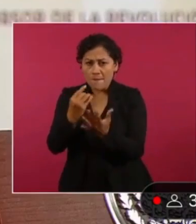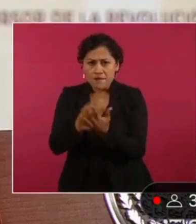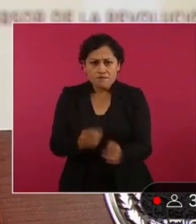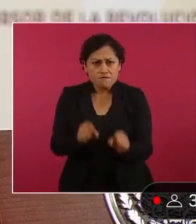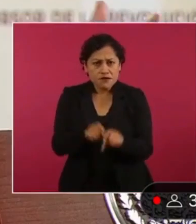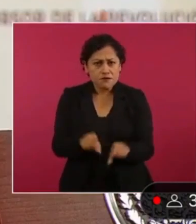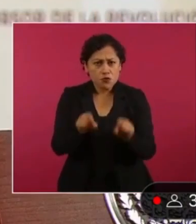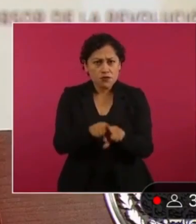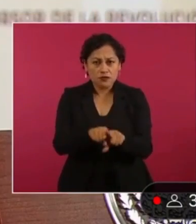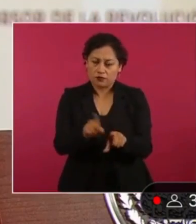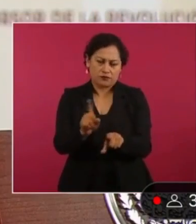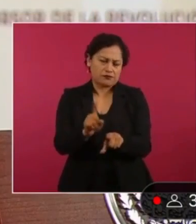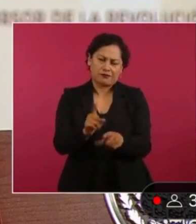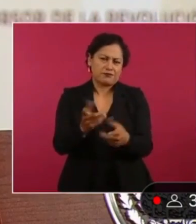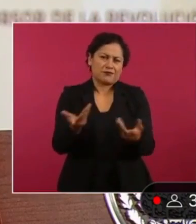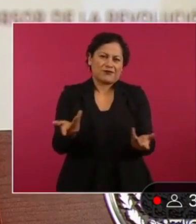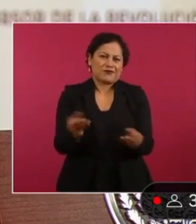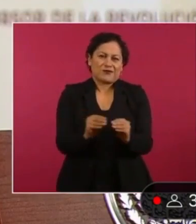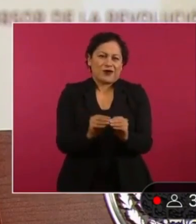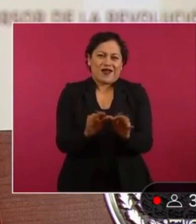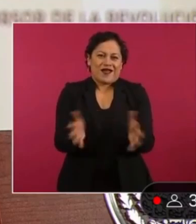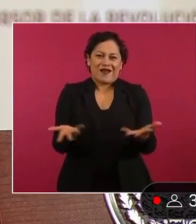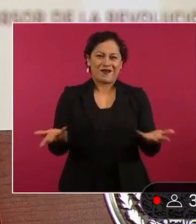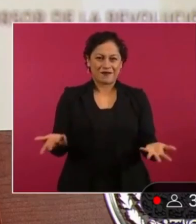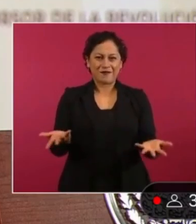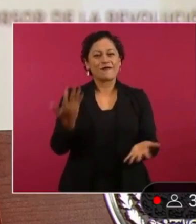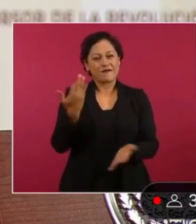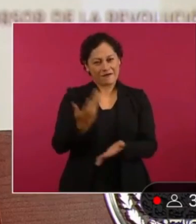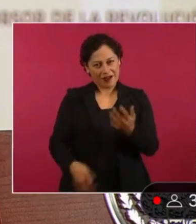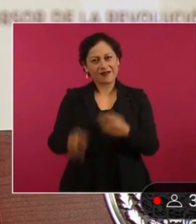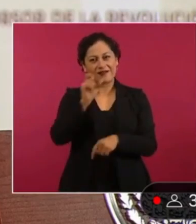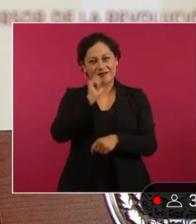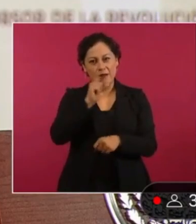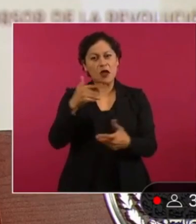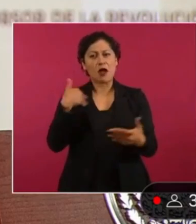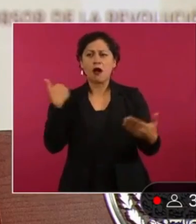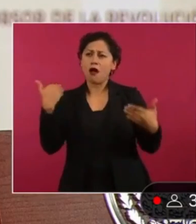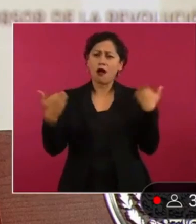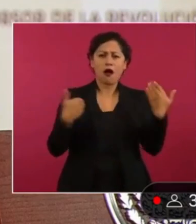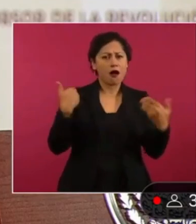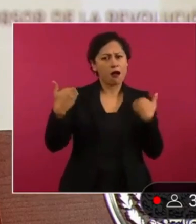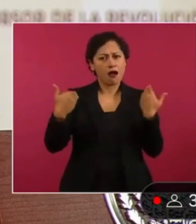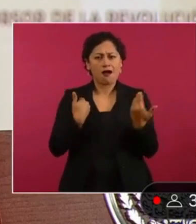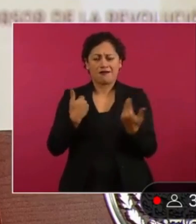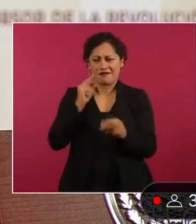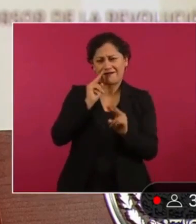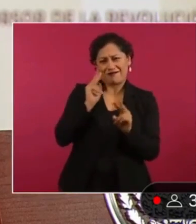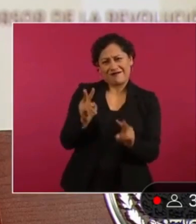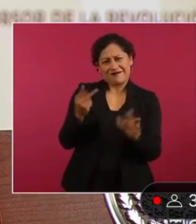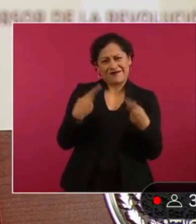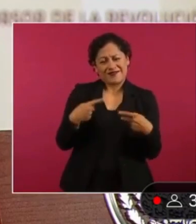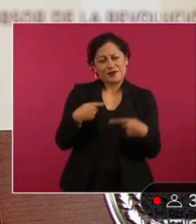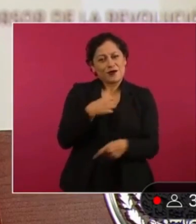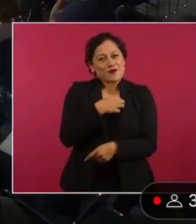entonces había mucha alegría a gente muy contenta mucho mucho mucho mucho muy